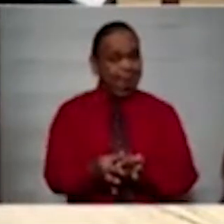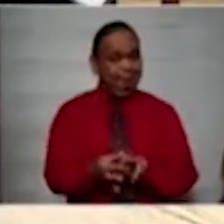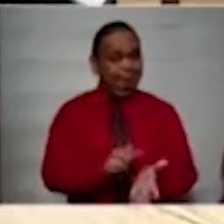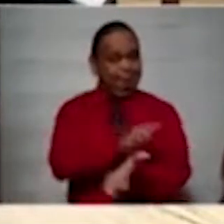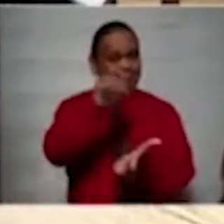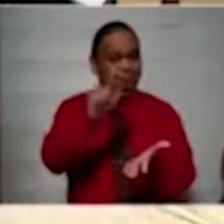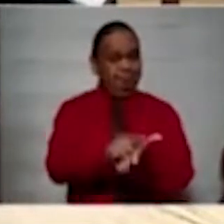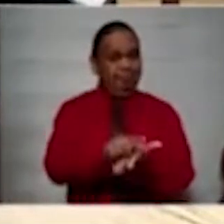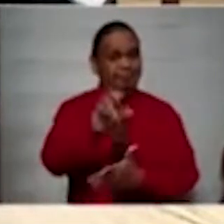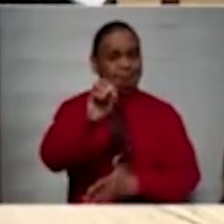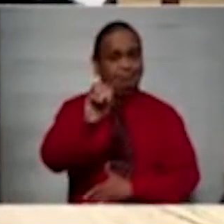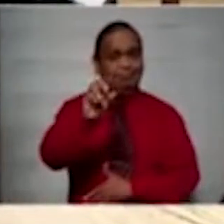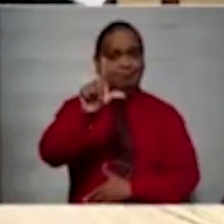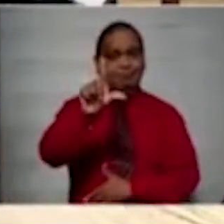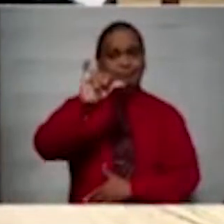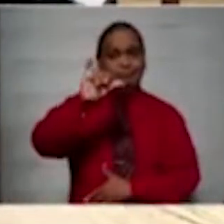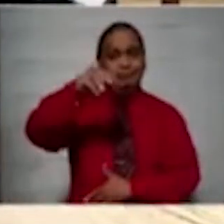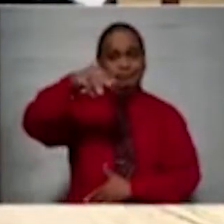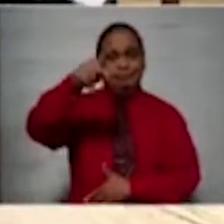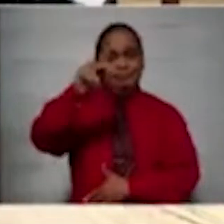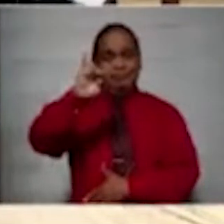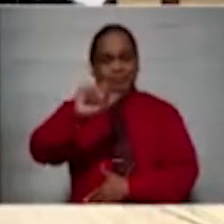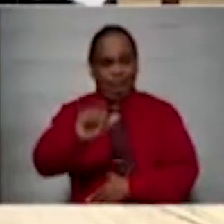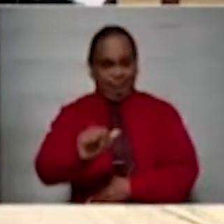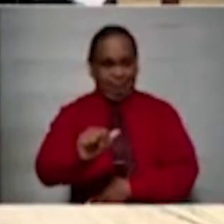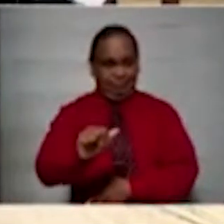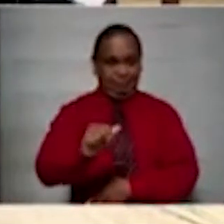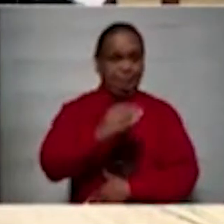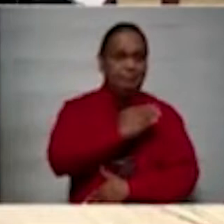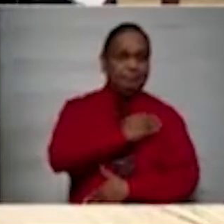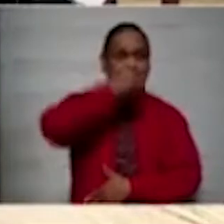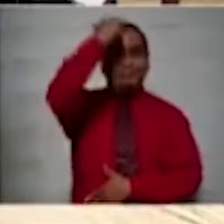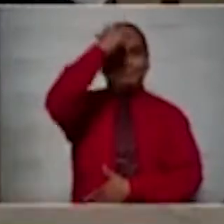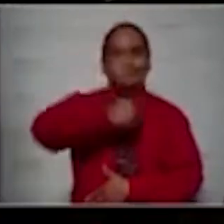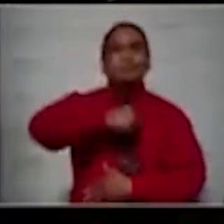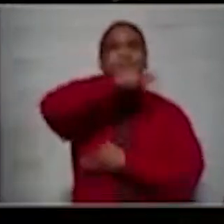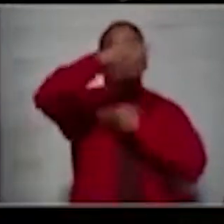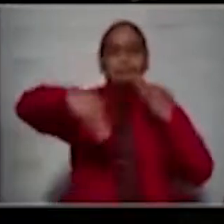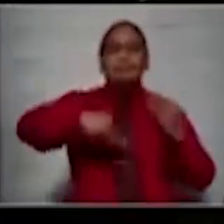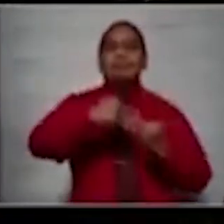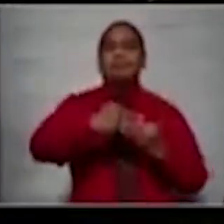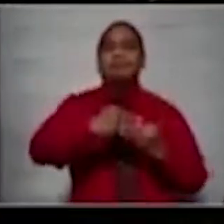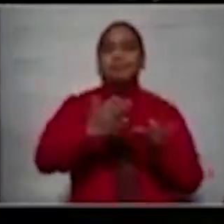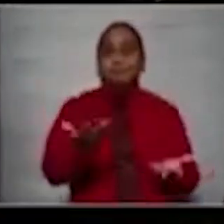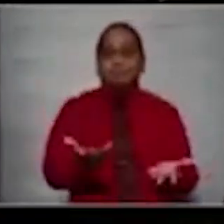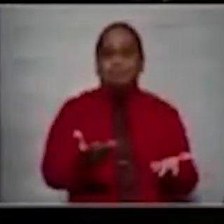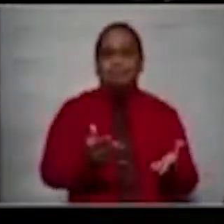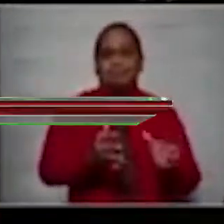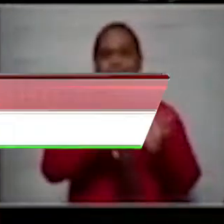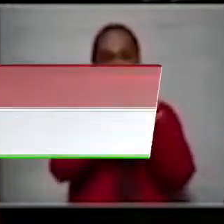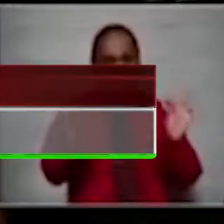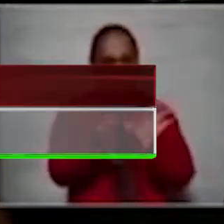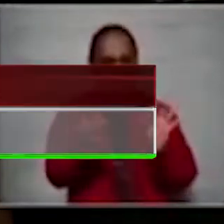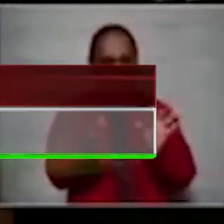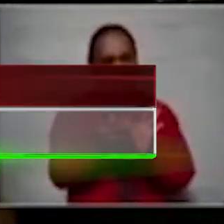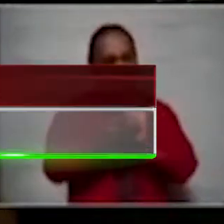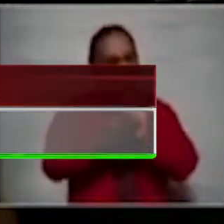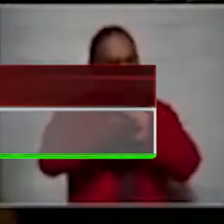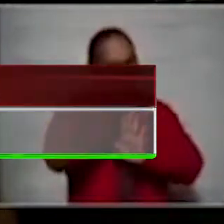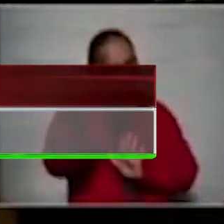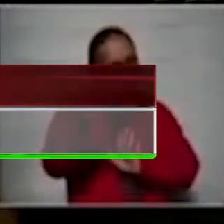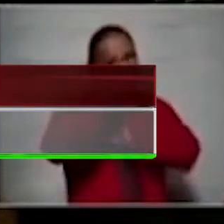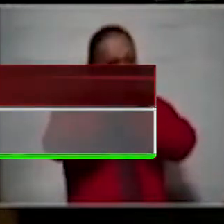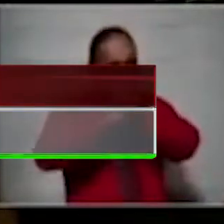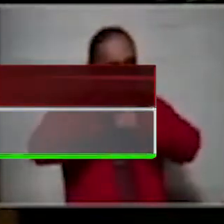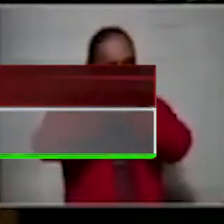Olimpia. Sí, gobernadora, buenas Buenas noches, noches, don Abraham, buenas Pedro. noches a todos, gusto saludarlos. La verdad es que de sus palabras y ahorita que nos recapitulan el video